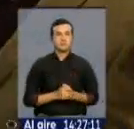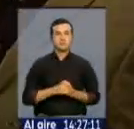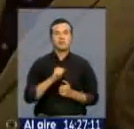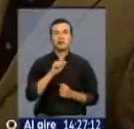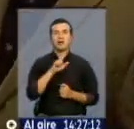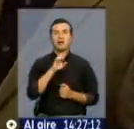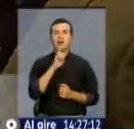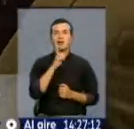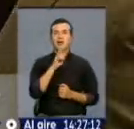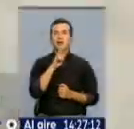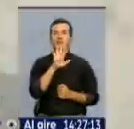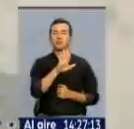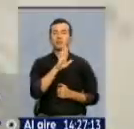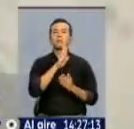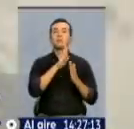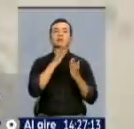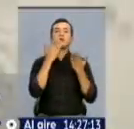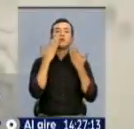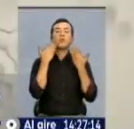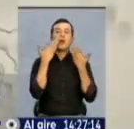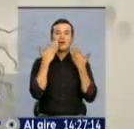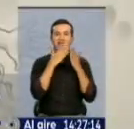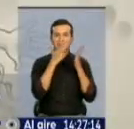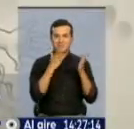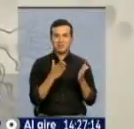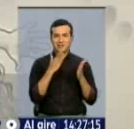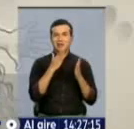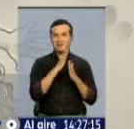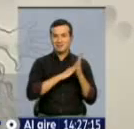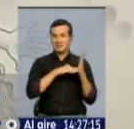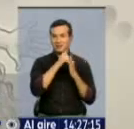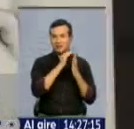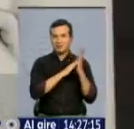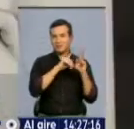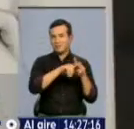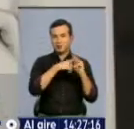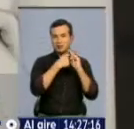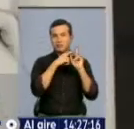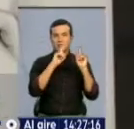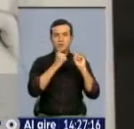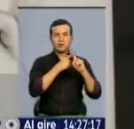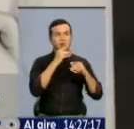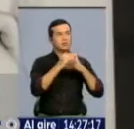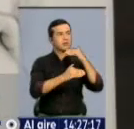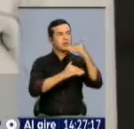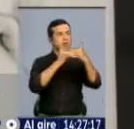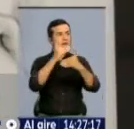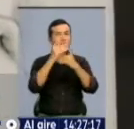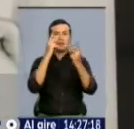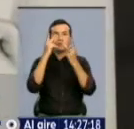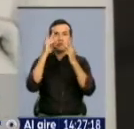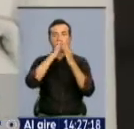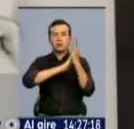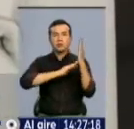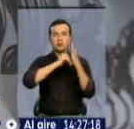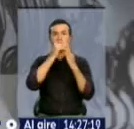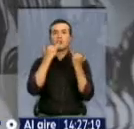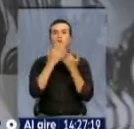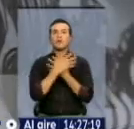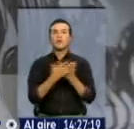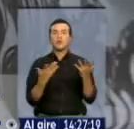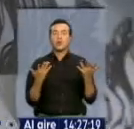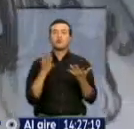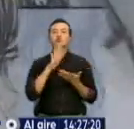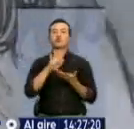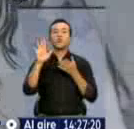Alejandro Elías, pintor guayaquileño, se formó en la Escuela de Bellas Artes, donde inició sus primeros pasos como artista visual. En esta ocasión nos trae